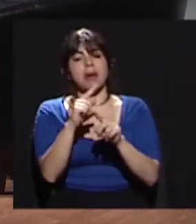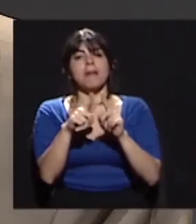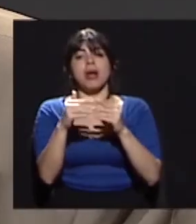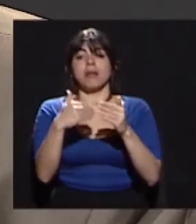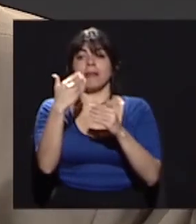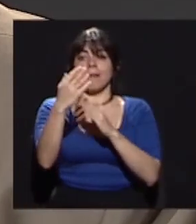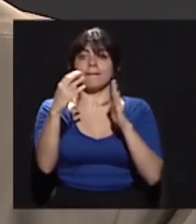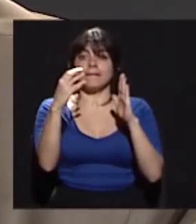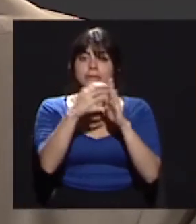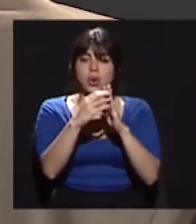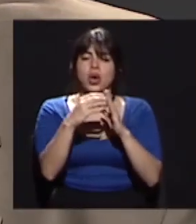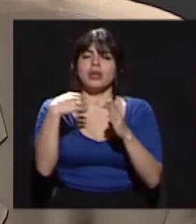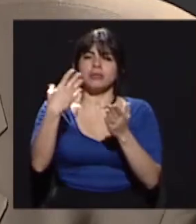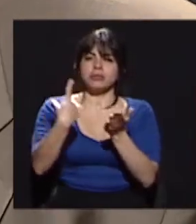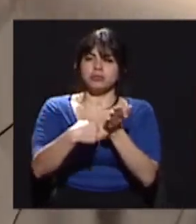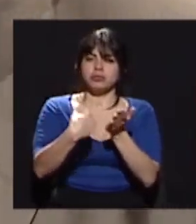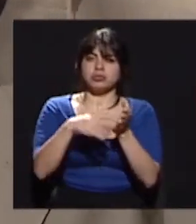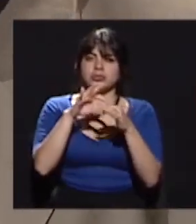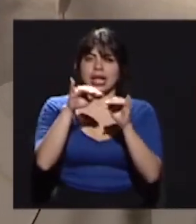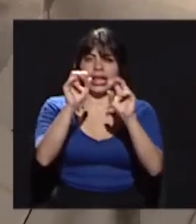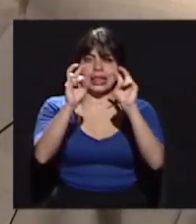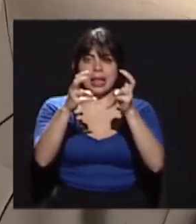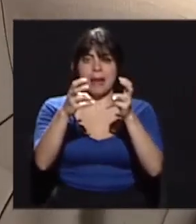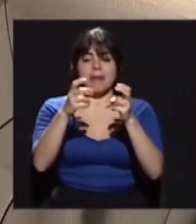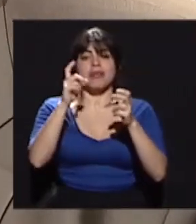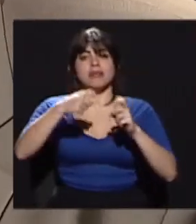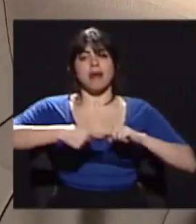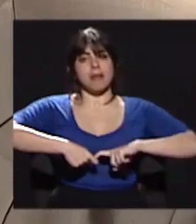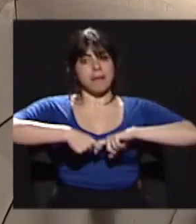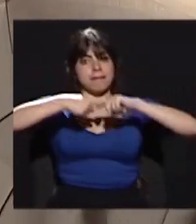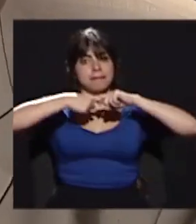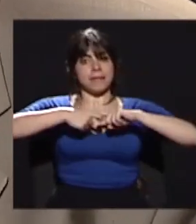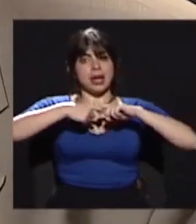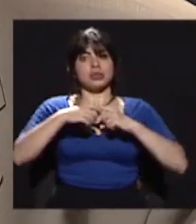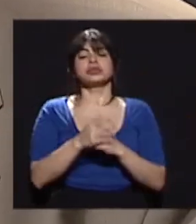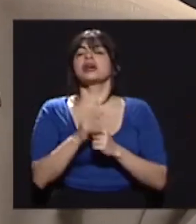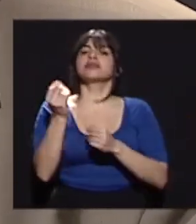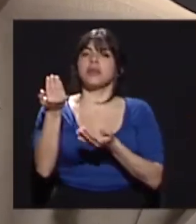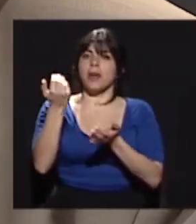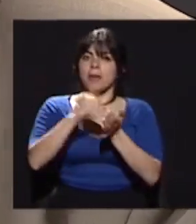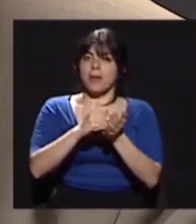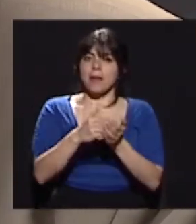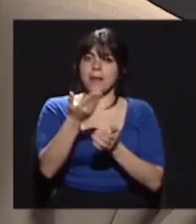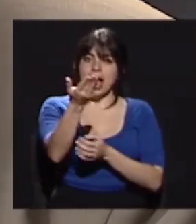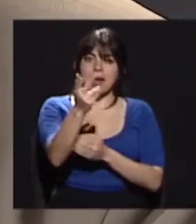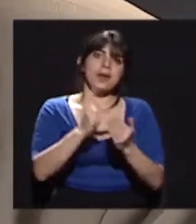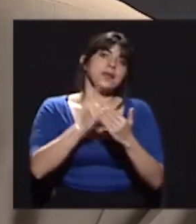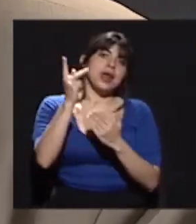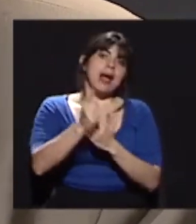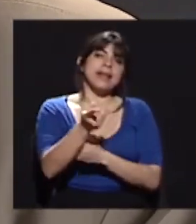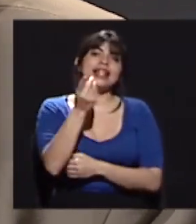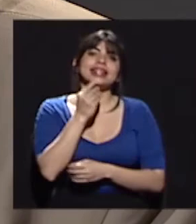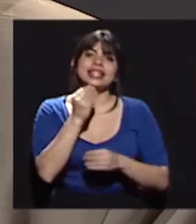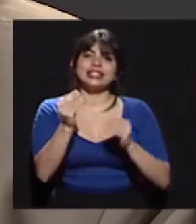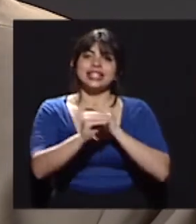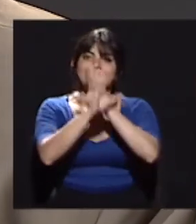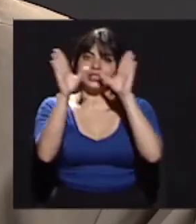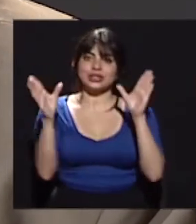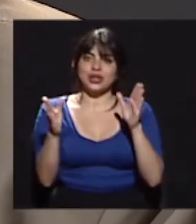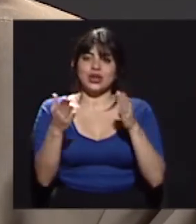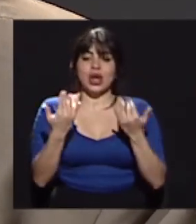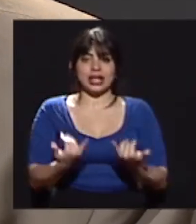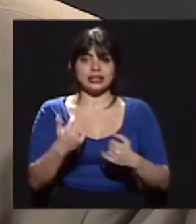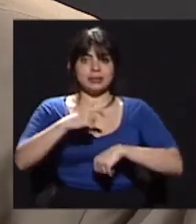siguiente bloque a profundizar un poquitito en eso nos tenemos que ir a una pausa ya venimos aquí en su programa desayunos esta vez